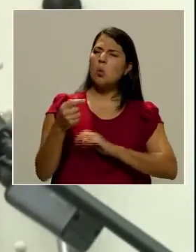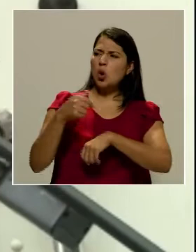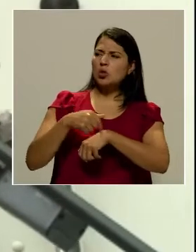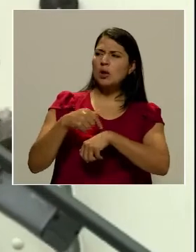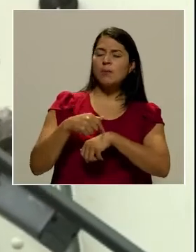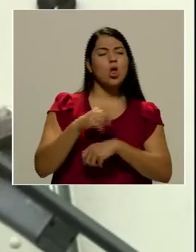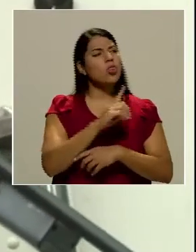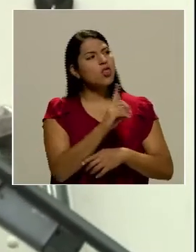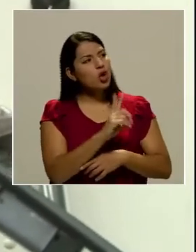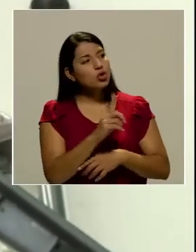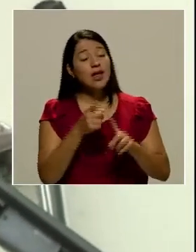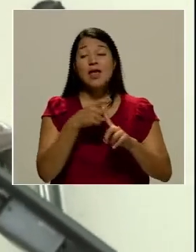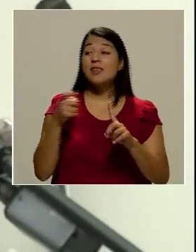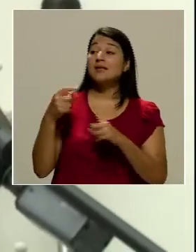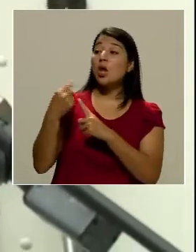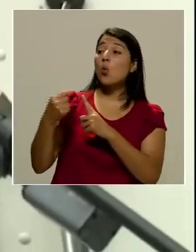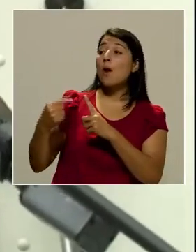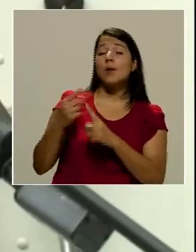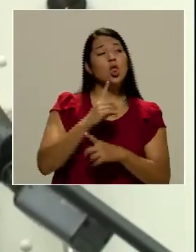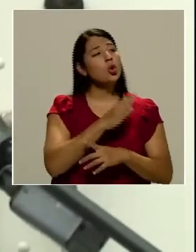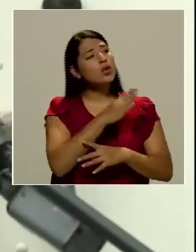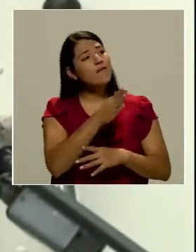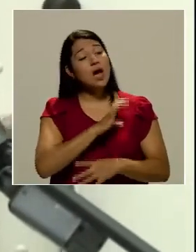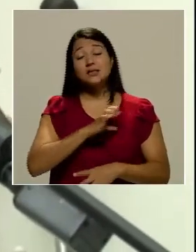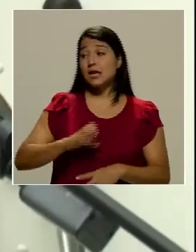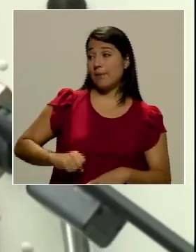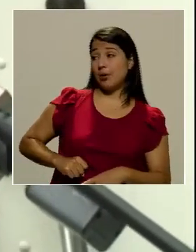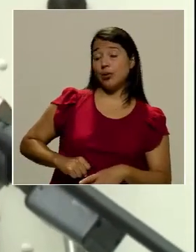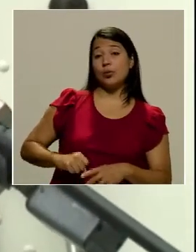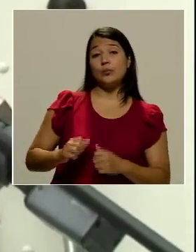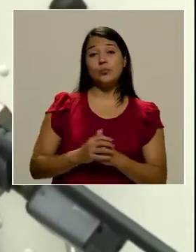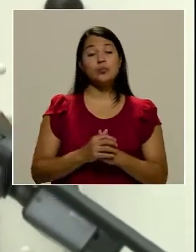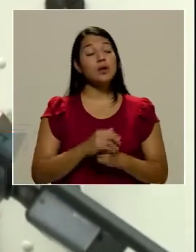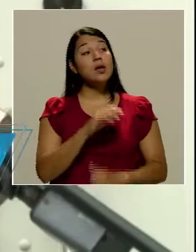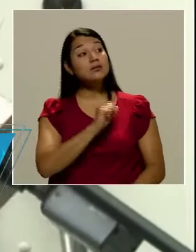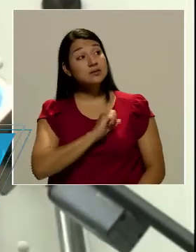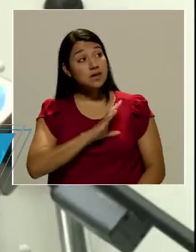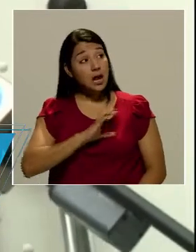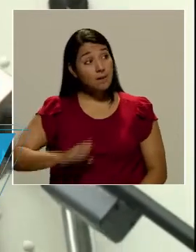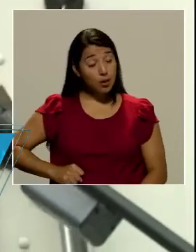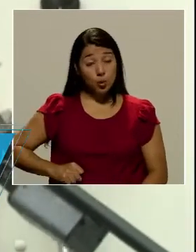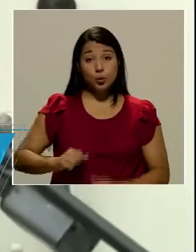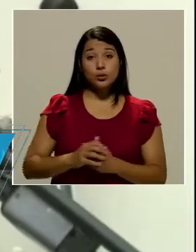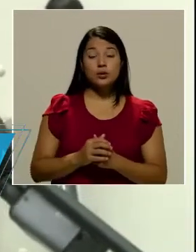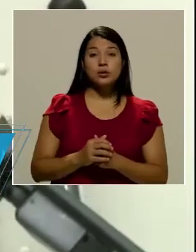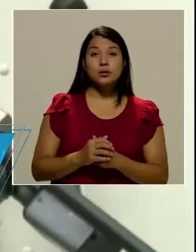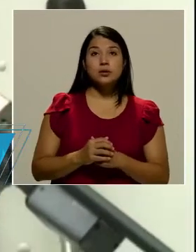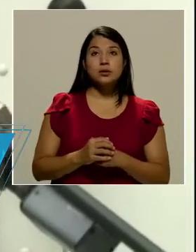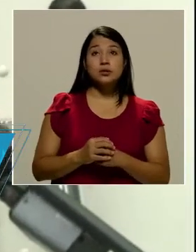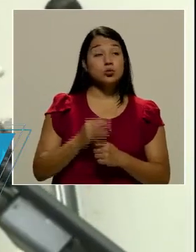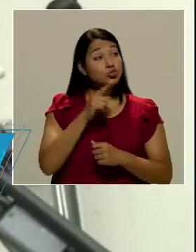Guapile, ¿De Guapile. va? Para Salvador. Para El Salvador. Para Salvador, vamos. Escucho, sos extranjero. Sí,